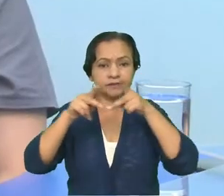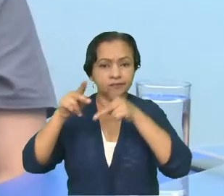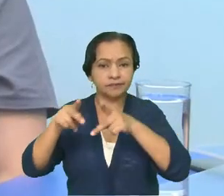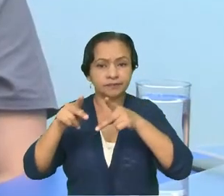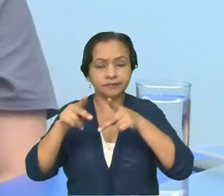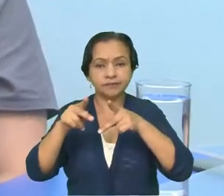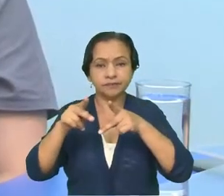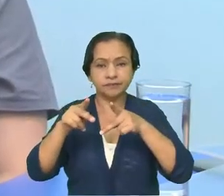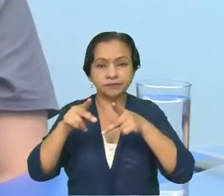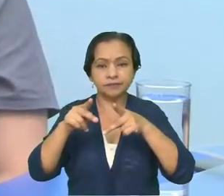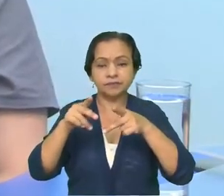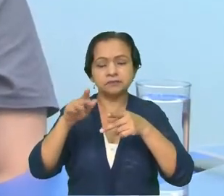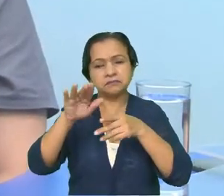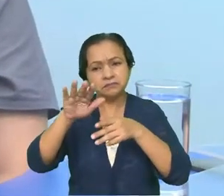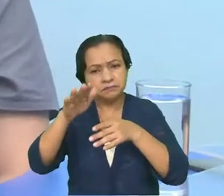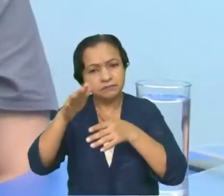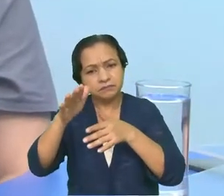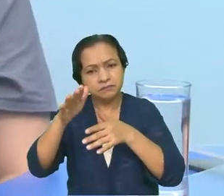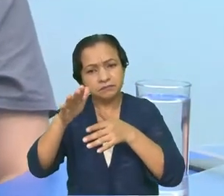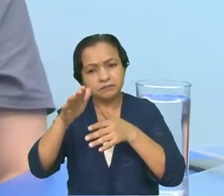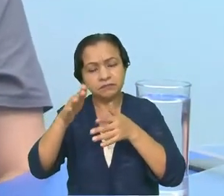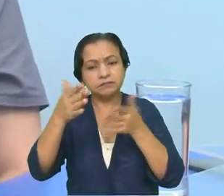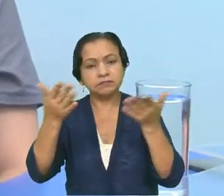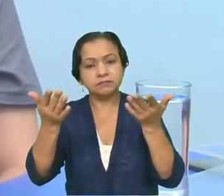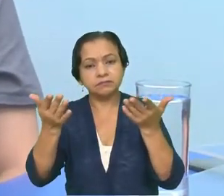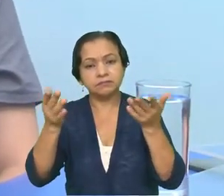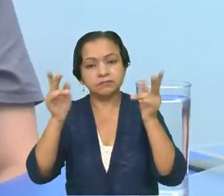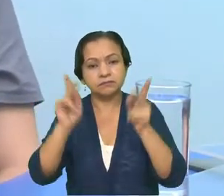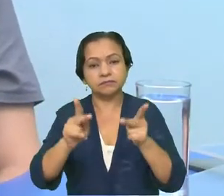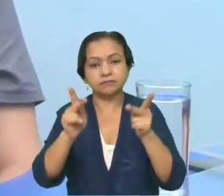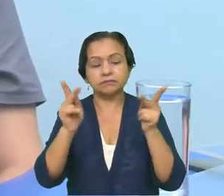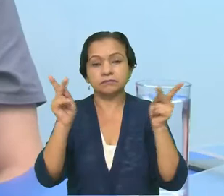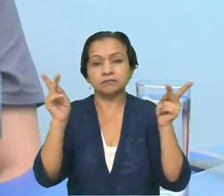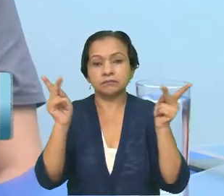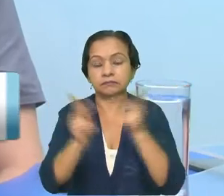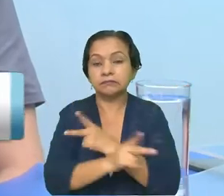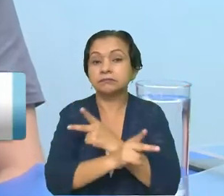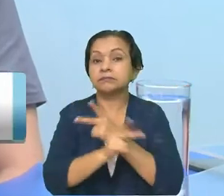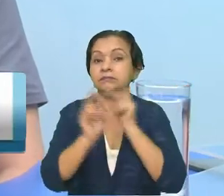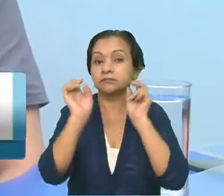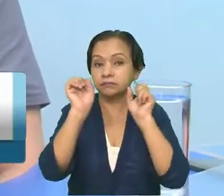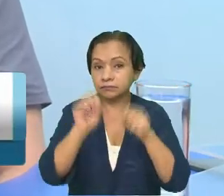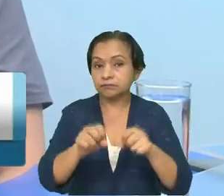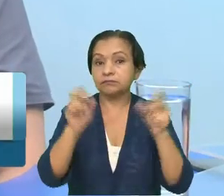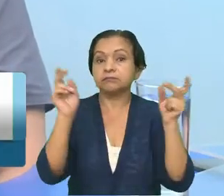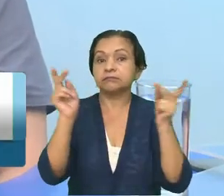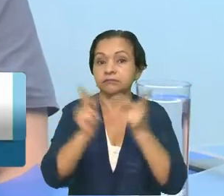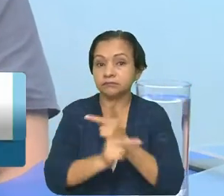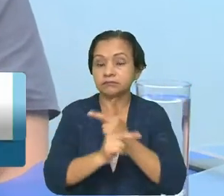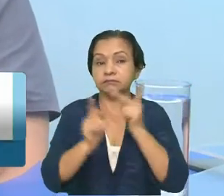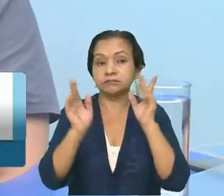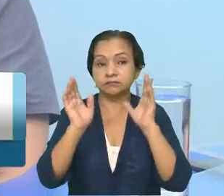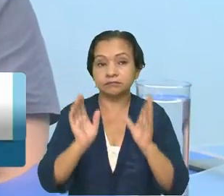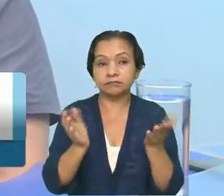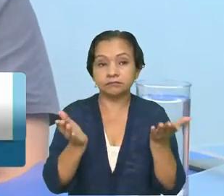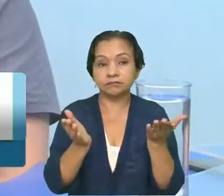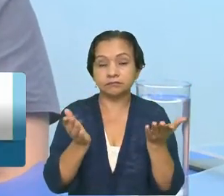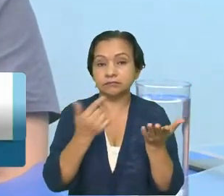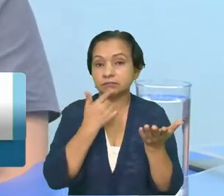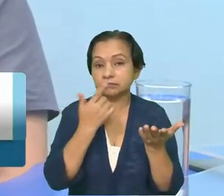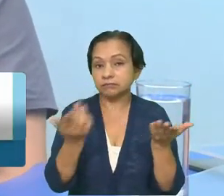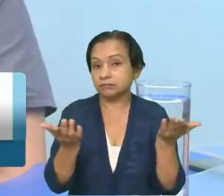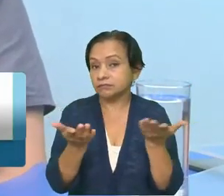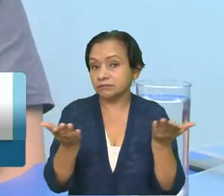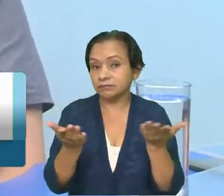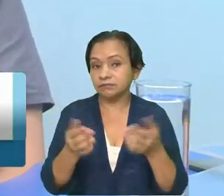experimentar desde cuadros muy leves a tener lo que le llamamos una presentación catastrófica. Catastrófica, me solo la palabra ya lo digo. Sí,